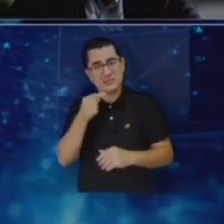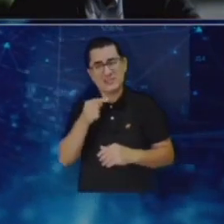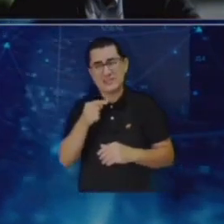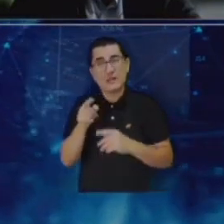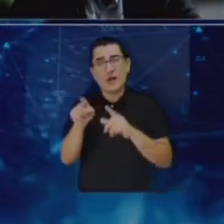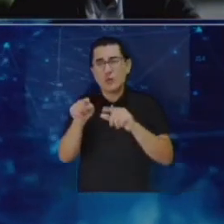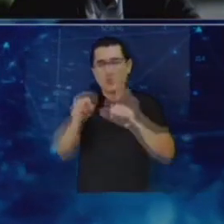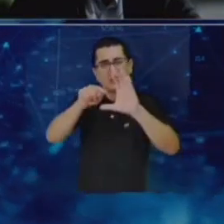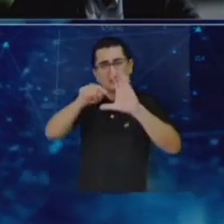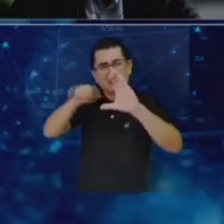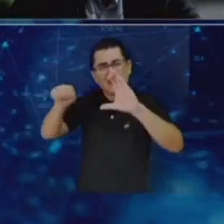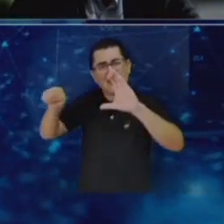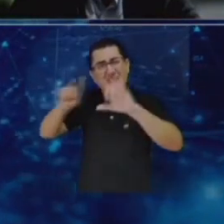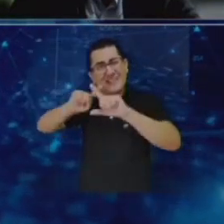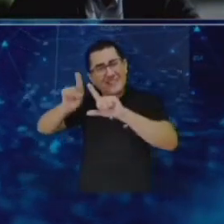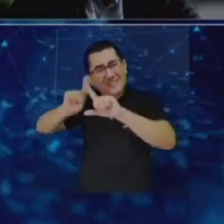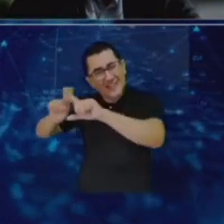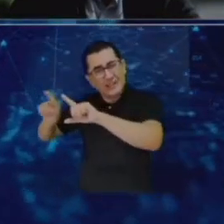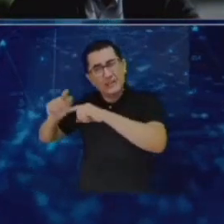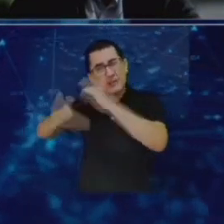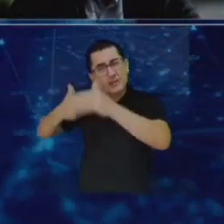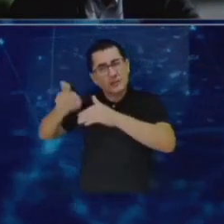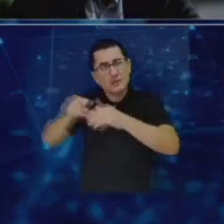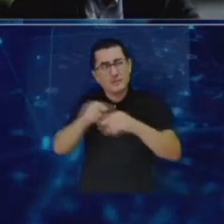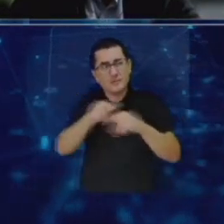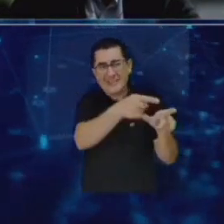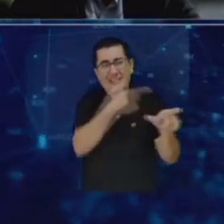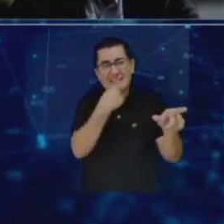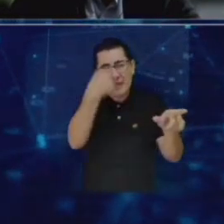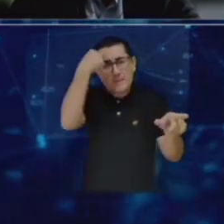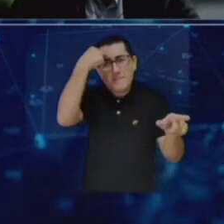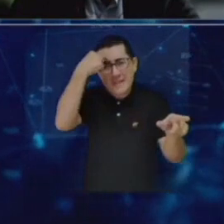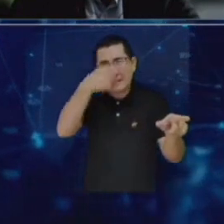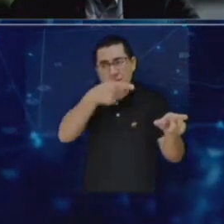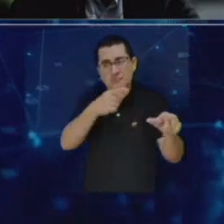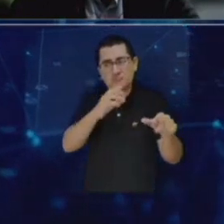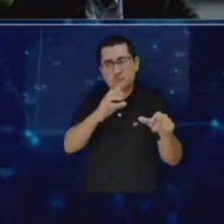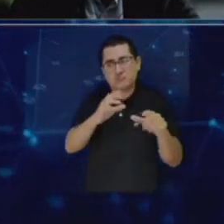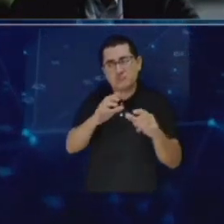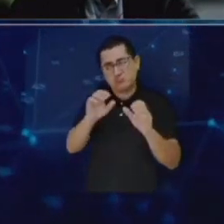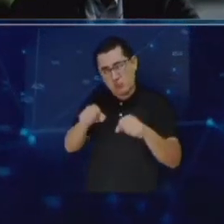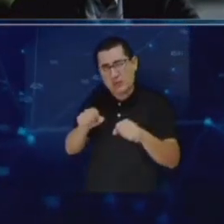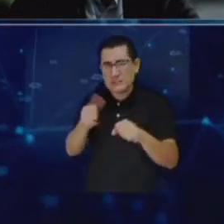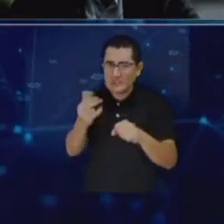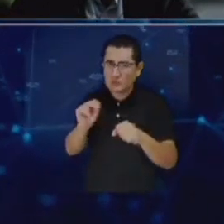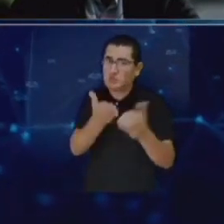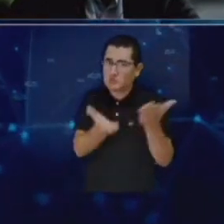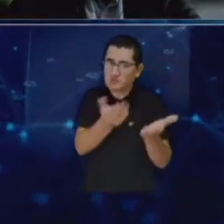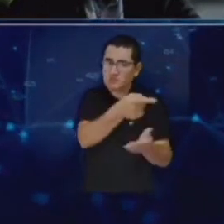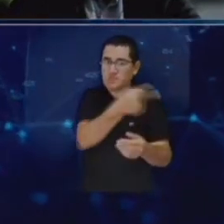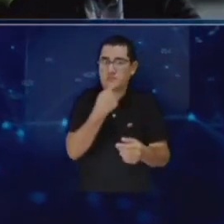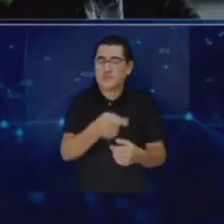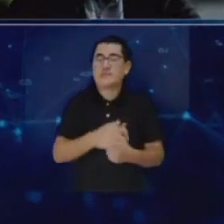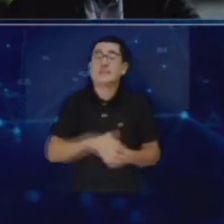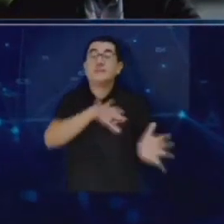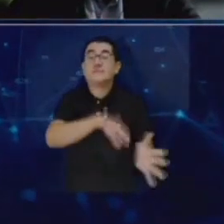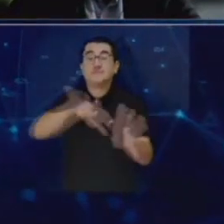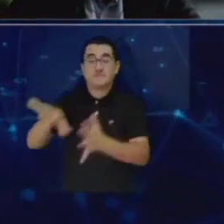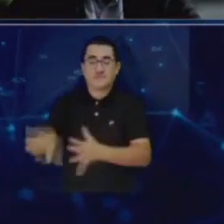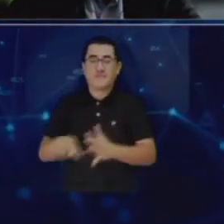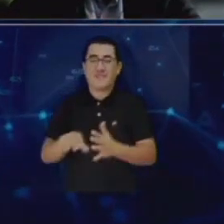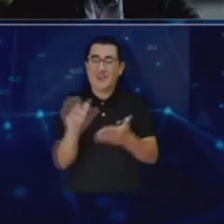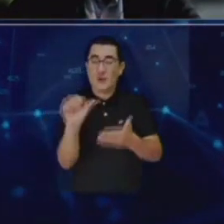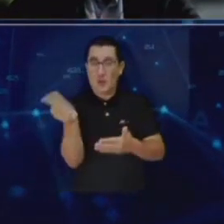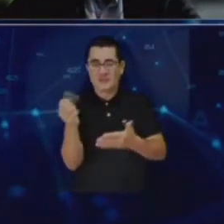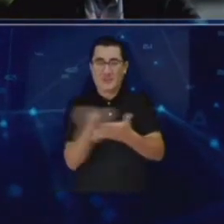posible definición para este punto del orden del día. La siguiente, por favor. Para la banda